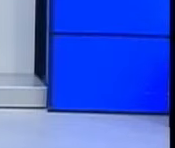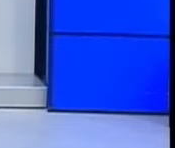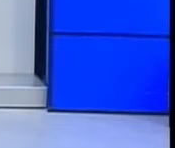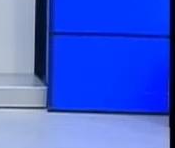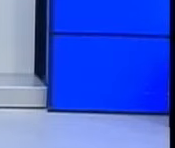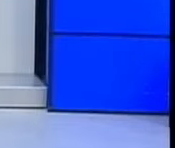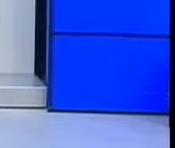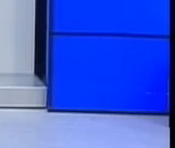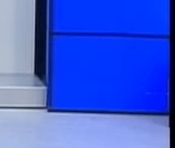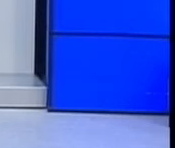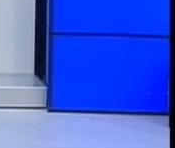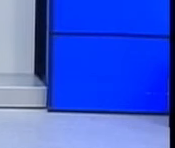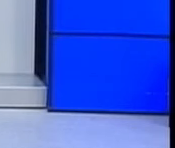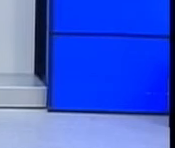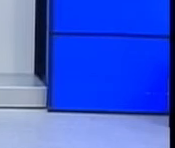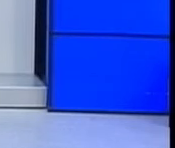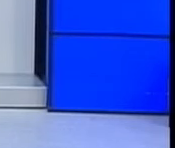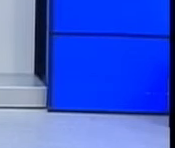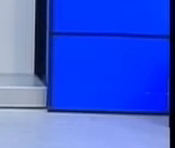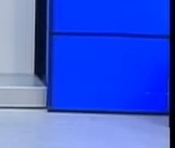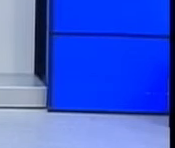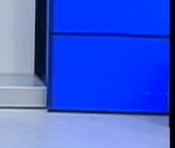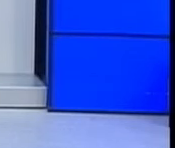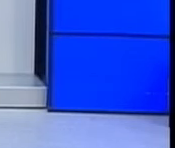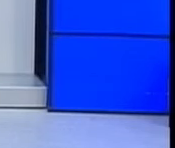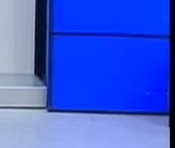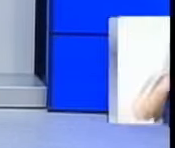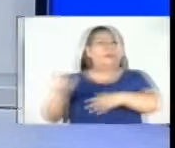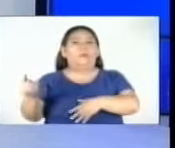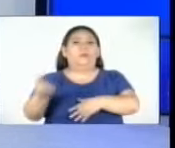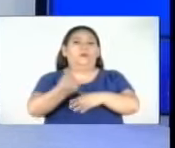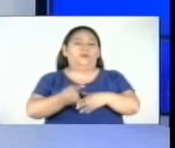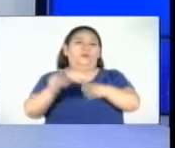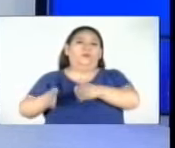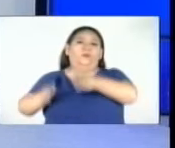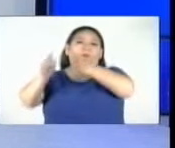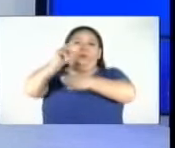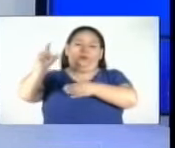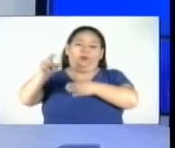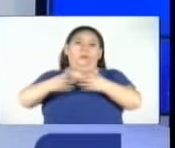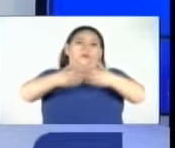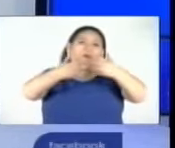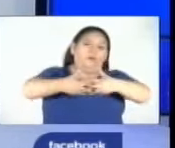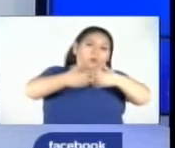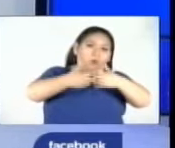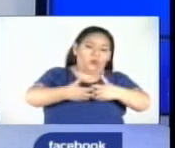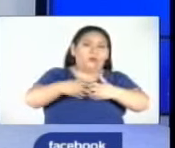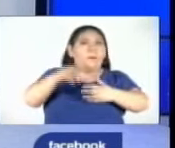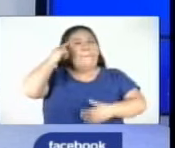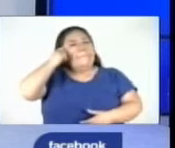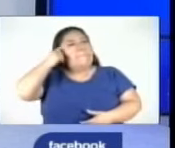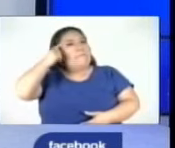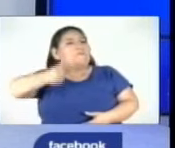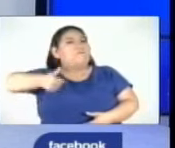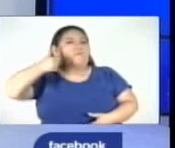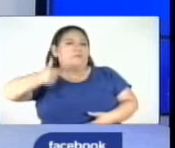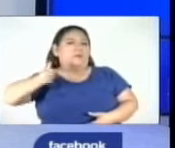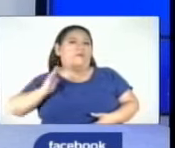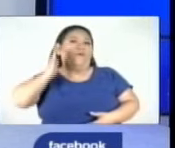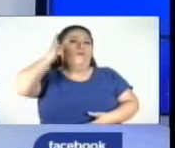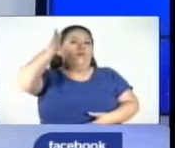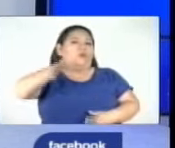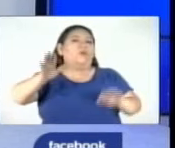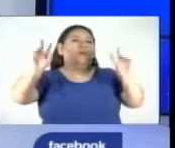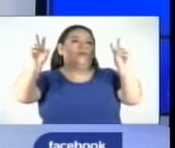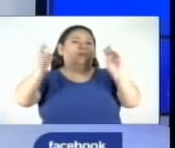En el inicio de año, diversos representantes de la Cámara de Comercio e Industria tienen buenas expectativas en cuanto a un